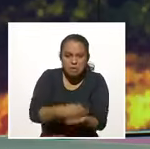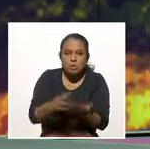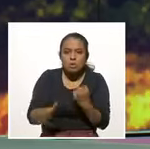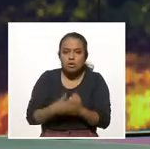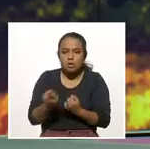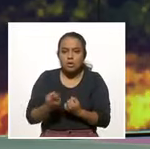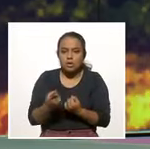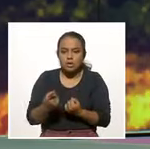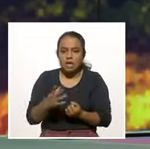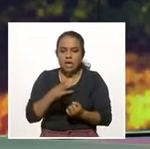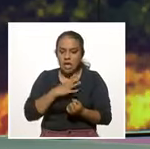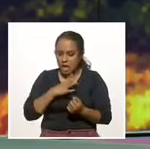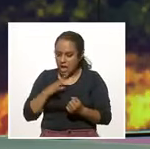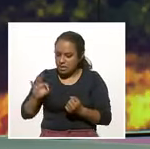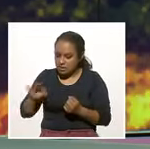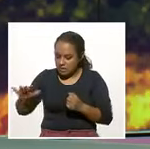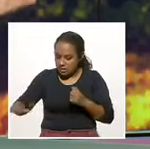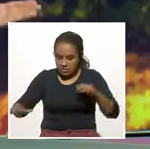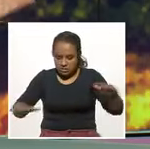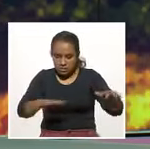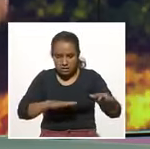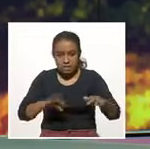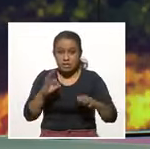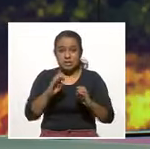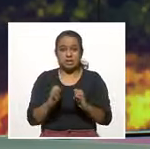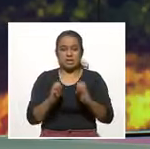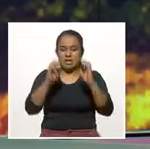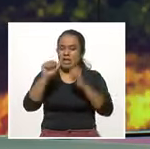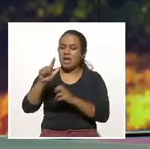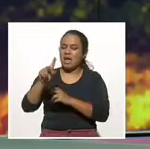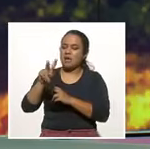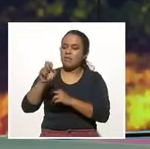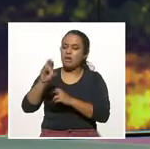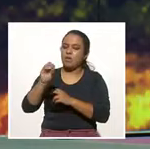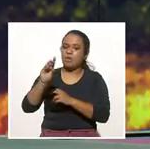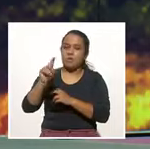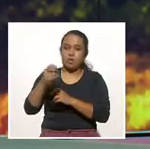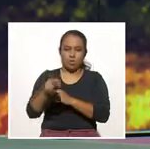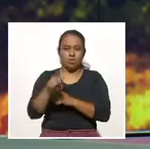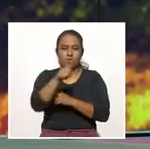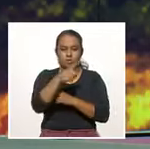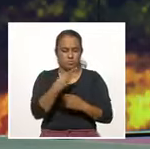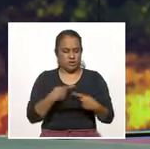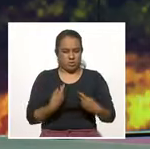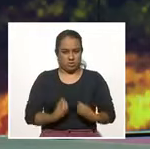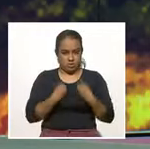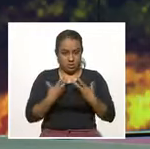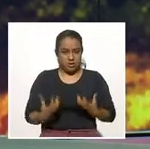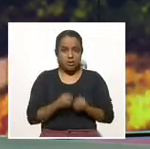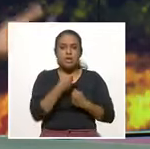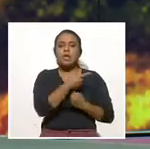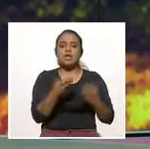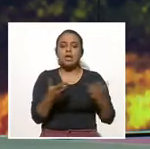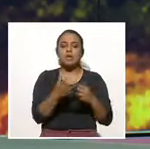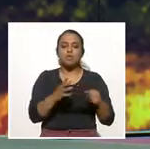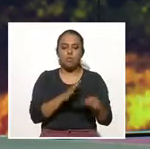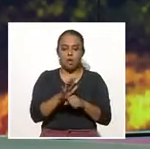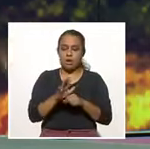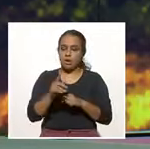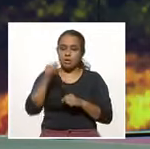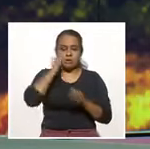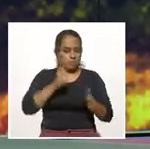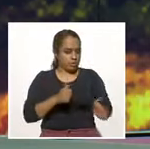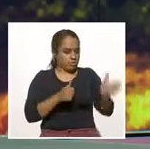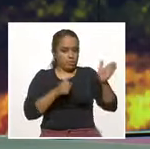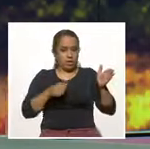espacio vital. ¿Sí? Las personas que estuvieron en el edificio de Álvaro Obregón, lo que comentaba uno de los supervivientes es que su procedimiento era replegarse a las paredes